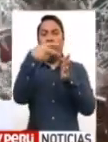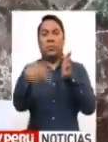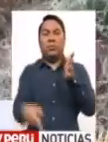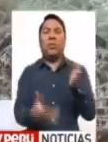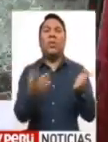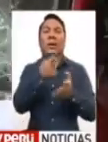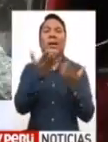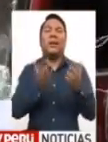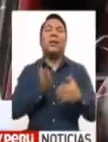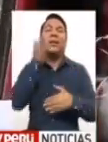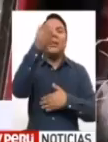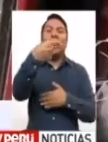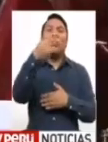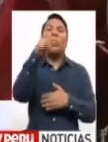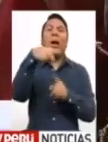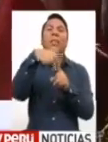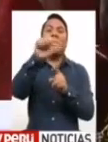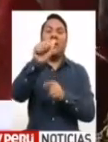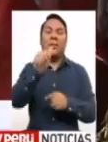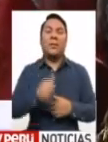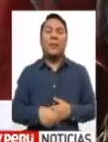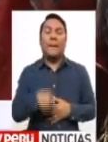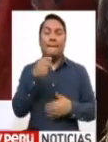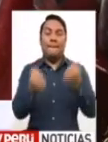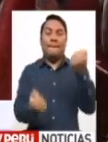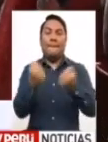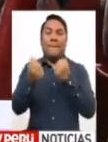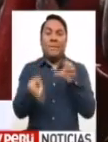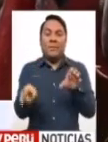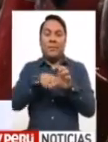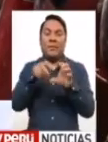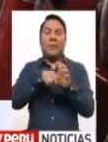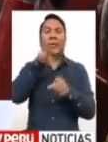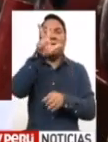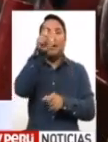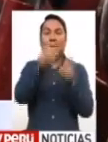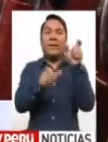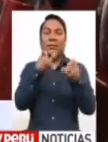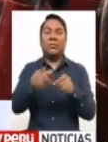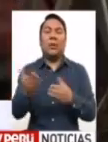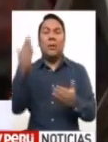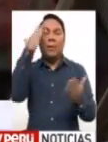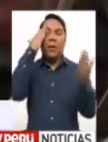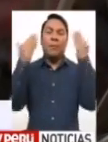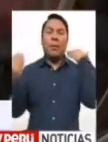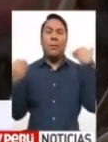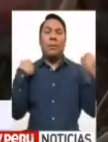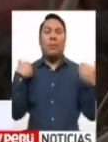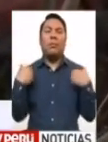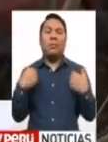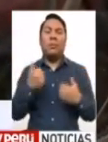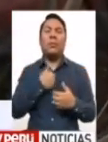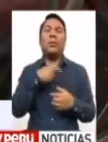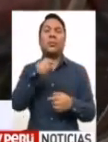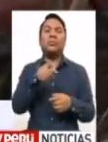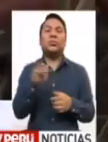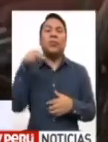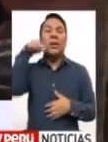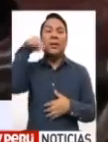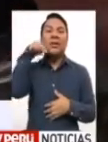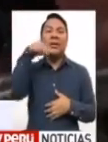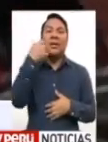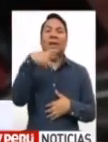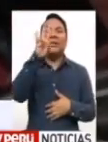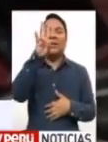destino Huanta. En el vehículo viajaban otras tres personas que resultaron heridas, entre ellas su nieto de